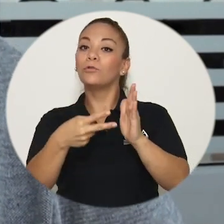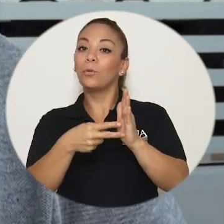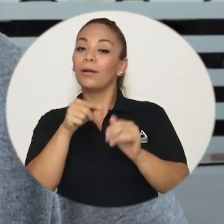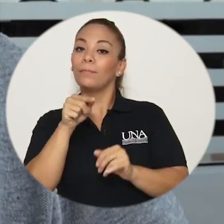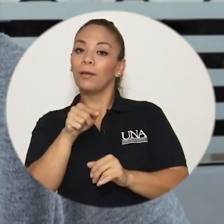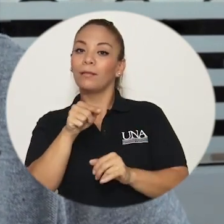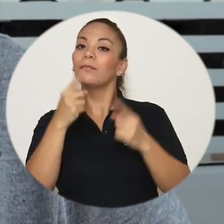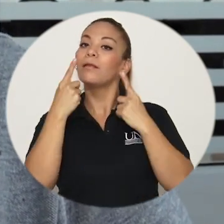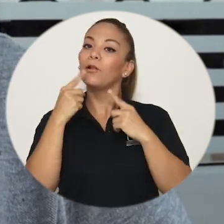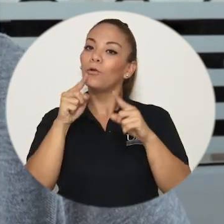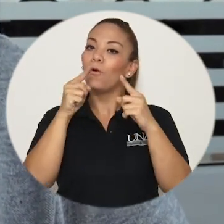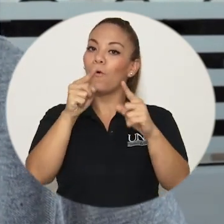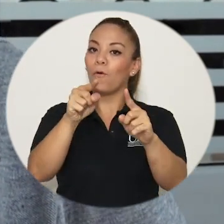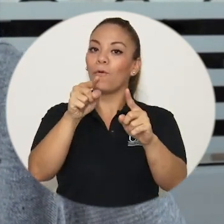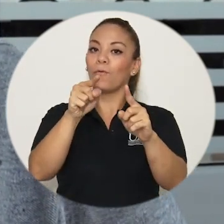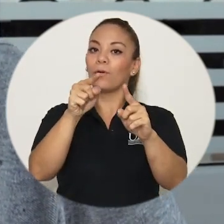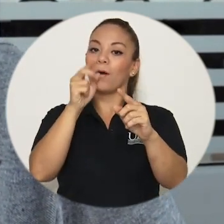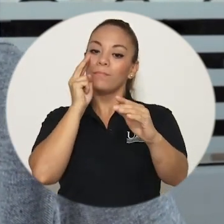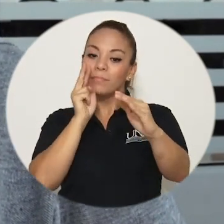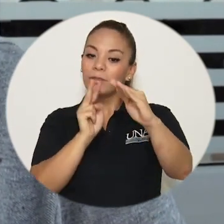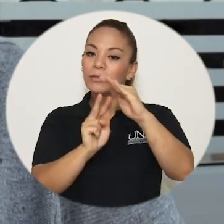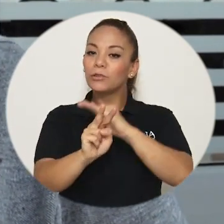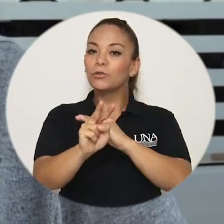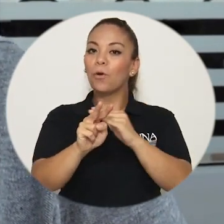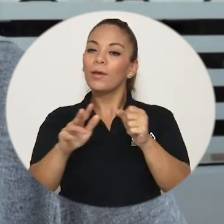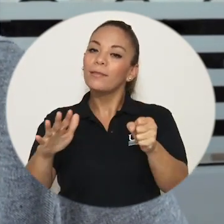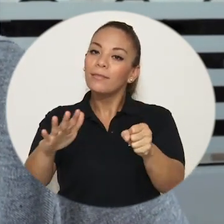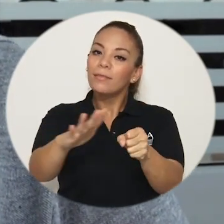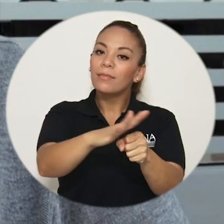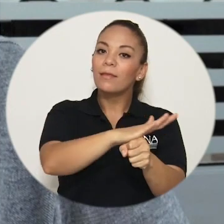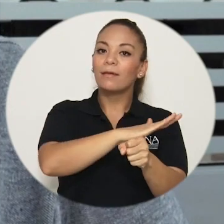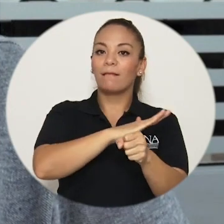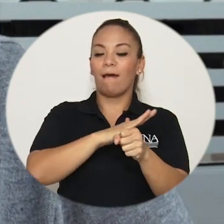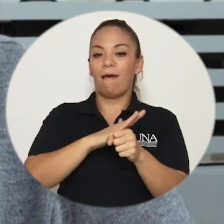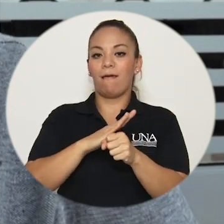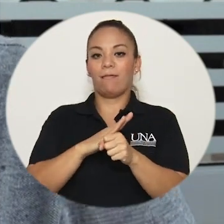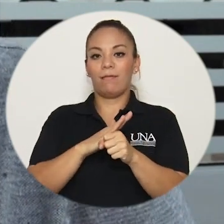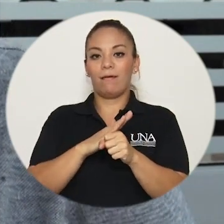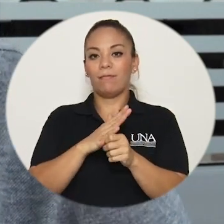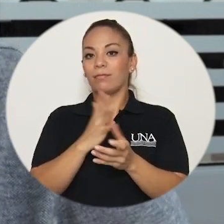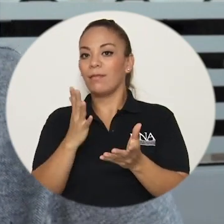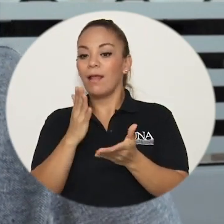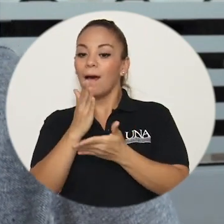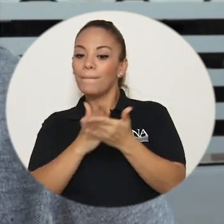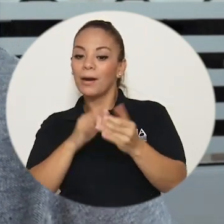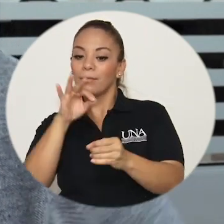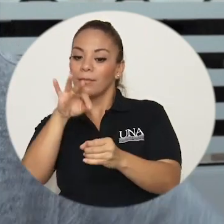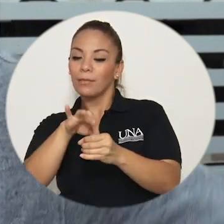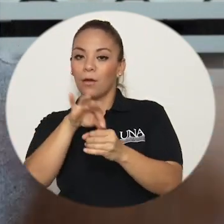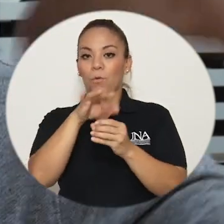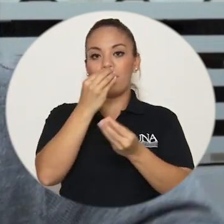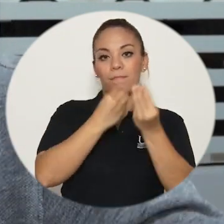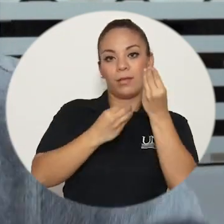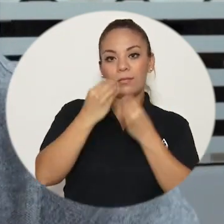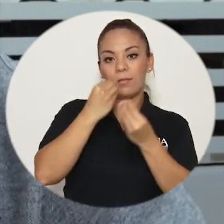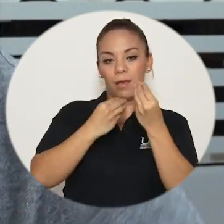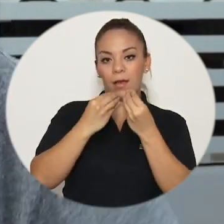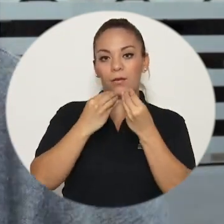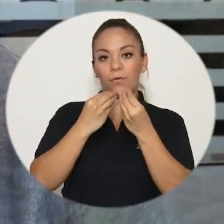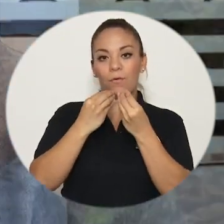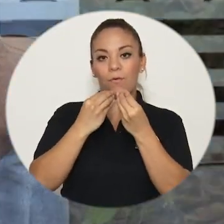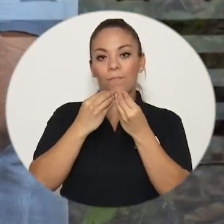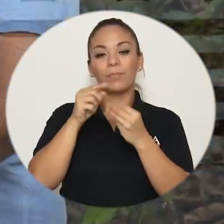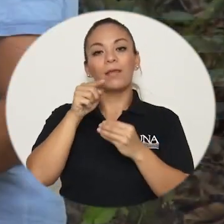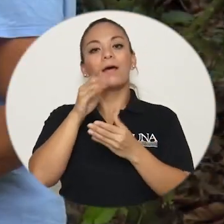conceptualmente logra una visión integrada del fenómeno agroalimentario en términos de sistemas